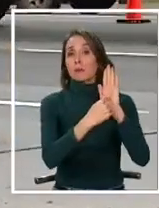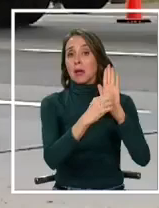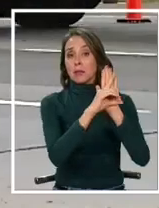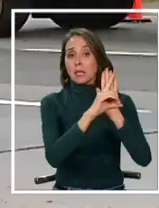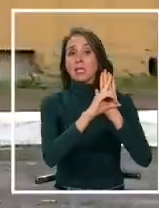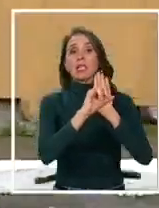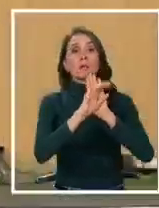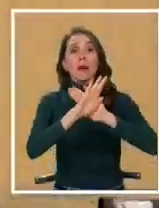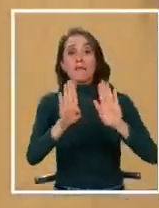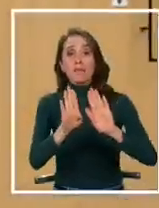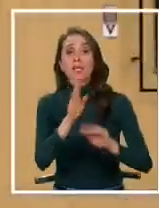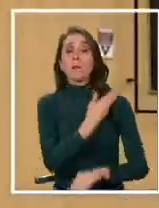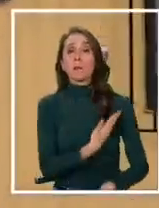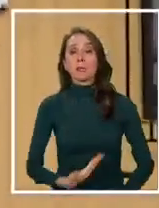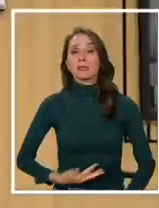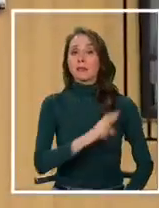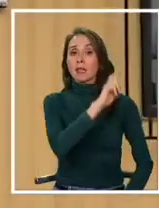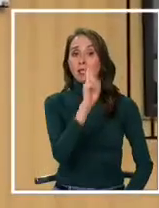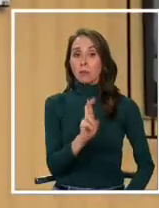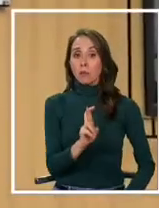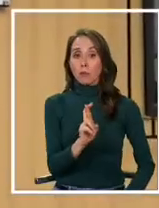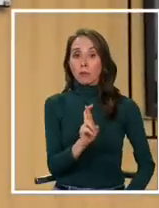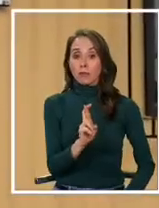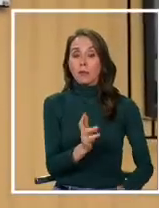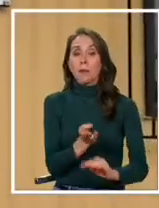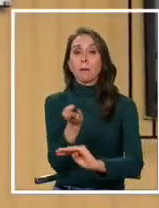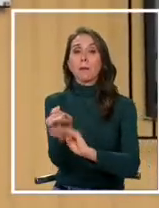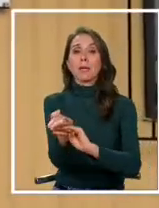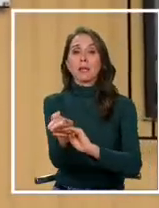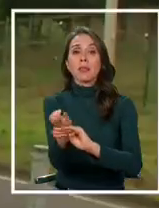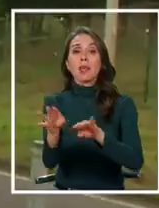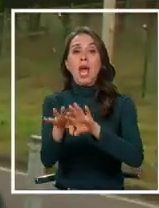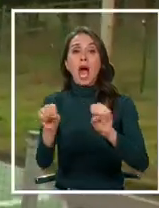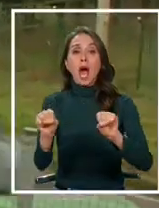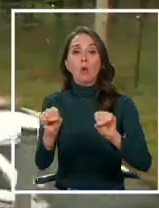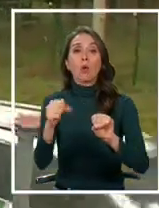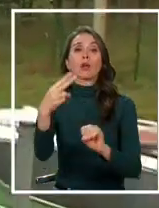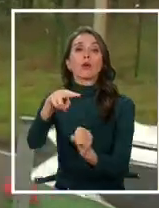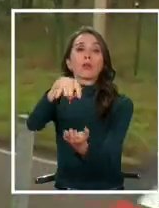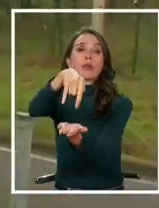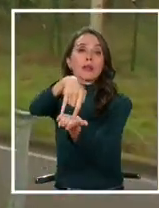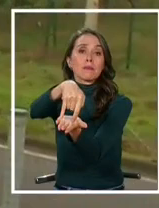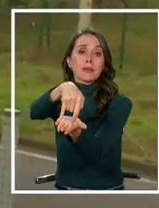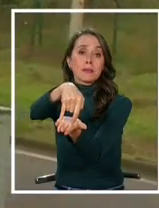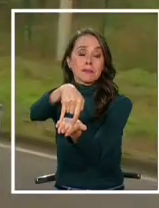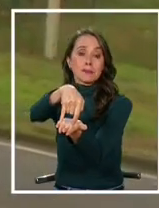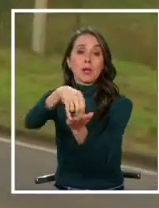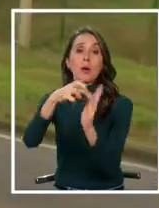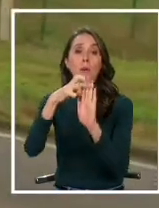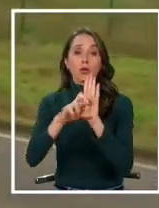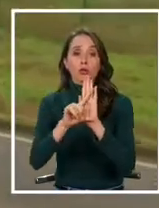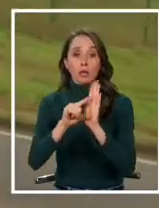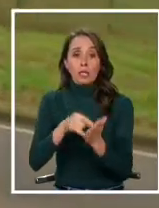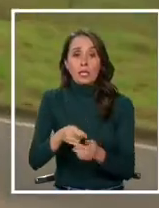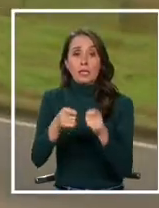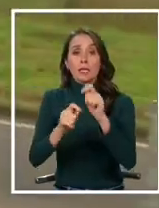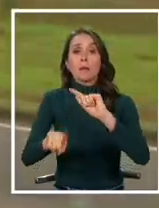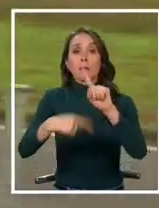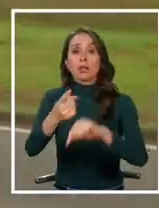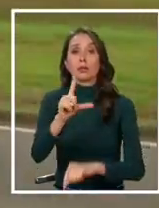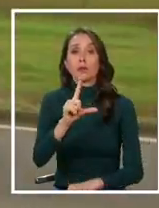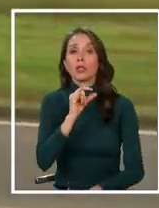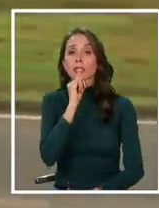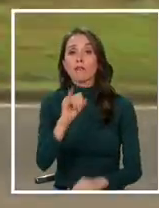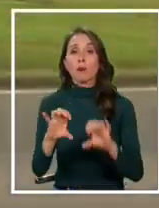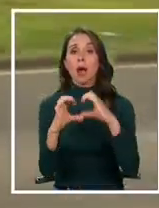desactivado el presidente de la república tendría que solicitar el acuerdo del propio parlamento proyecto que será dado cuenta el próximo